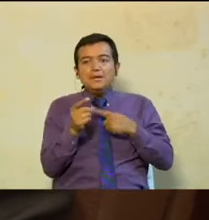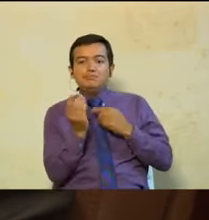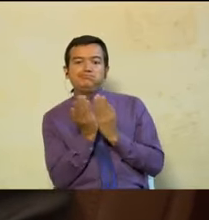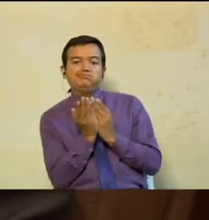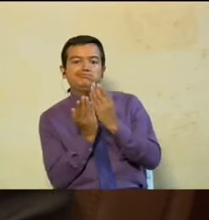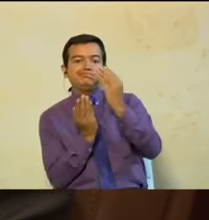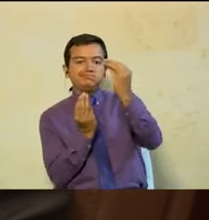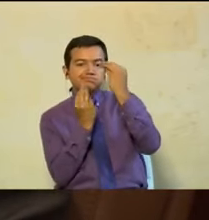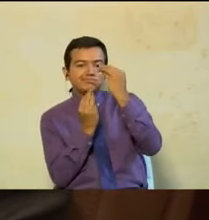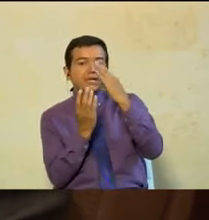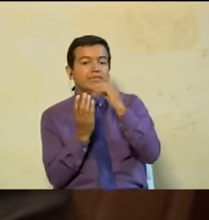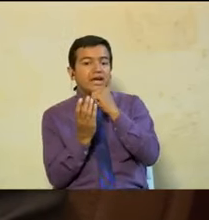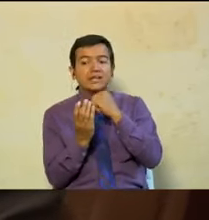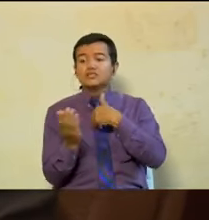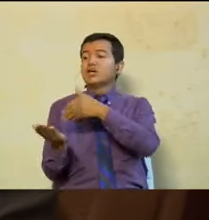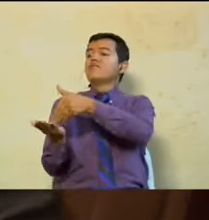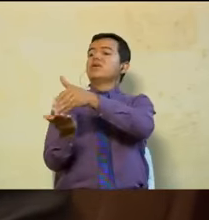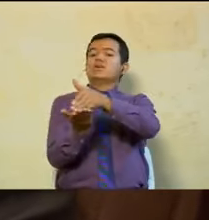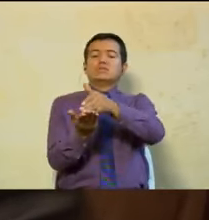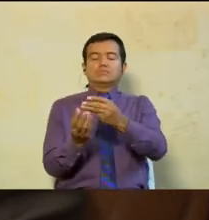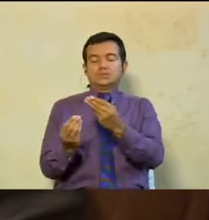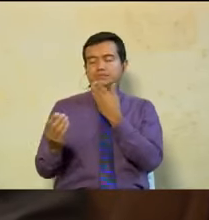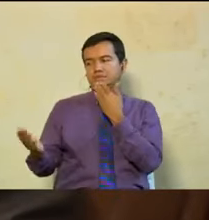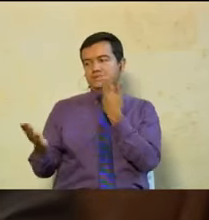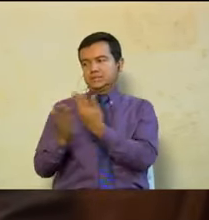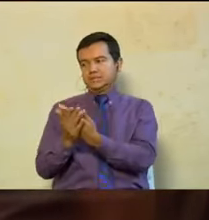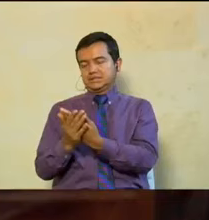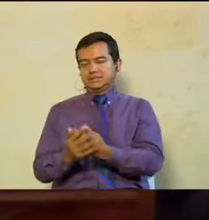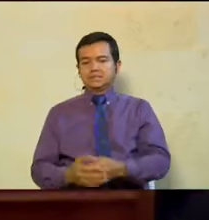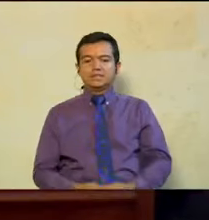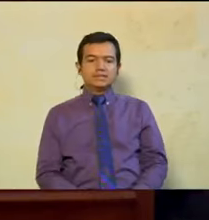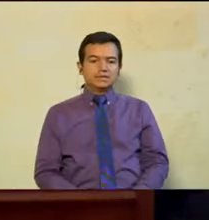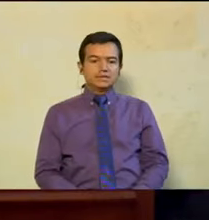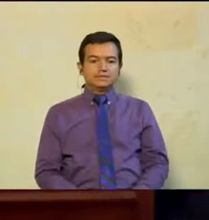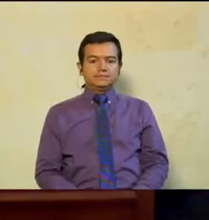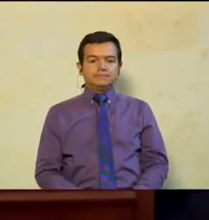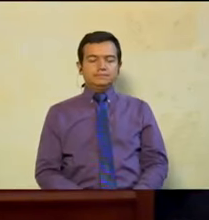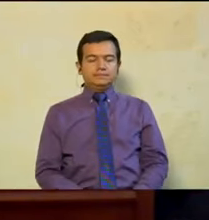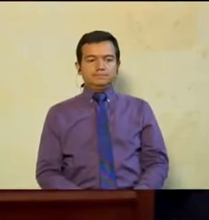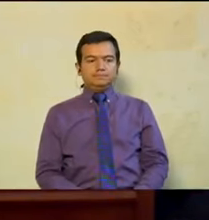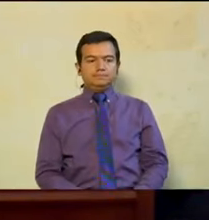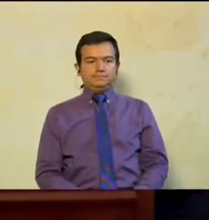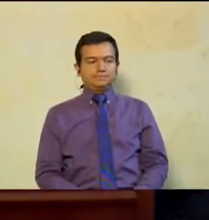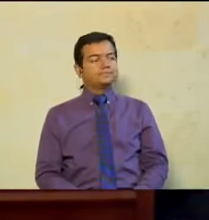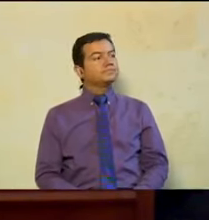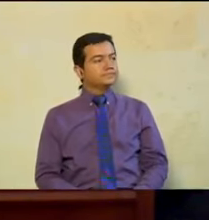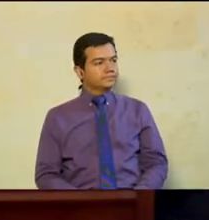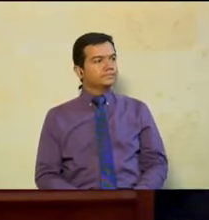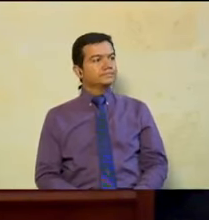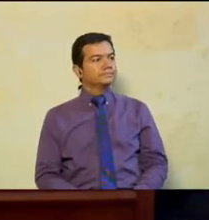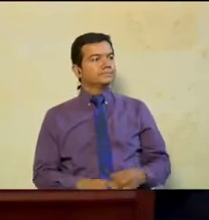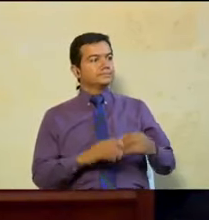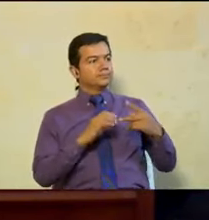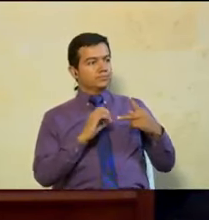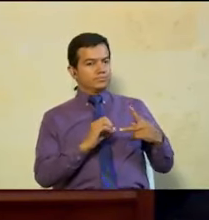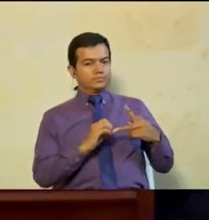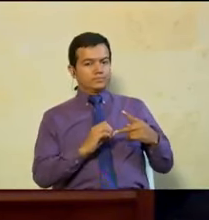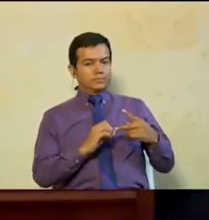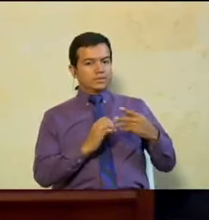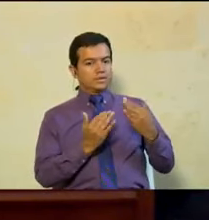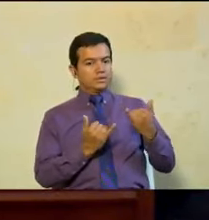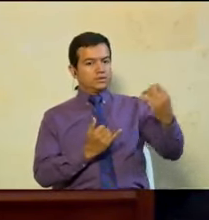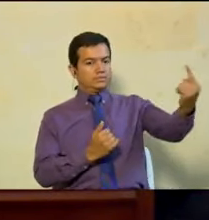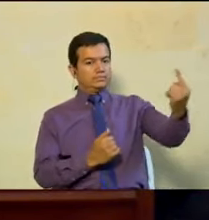este tipo de intervenciones quirúrgicas Muchas gracias gracias señor tiene la palabra